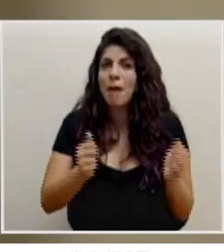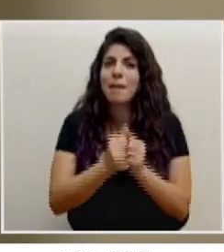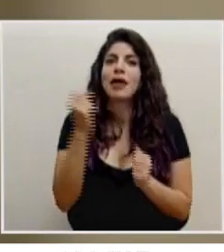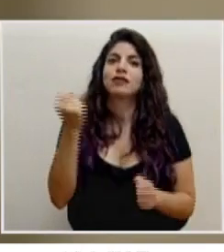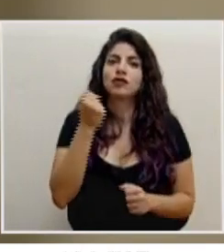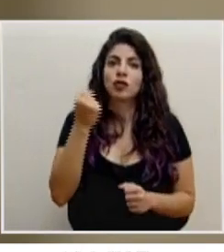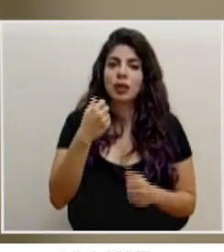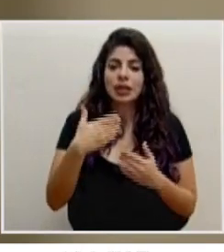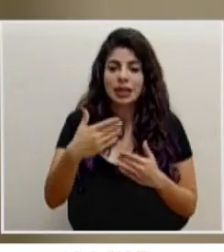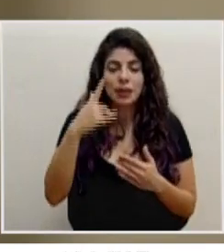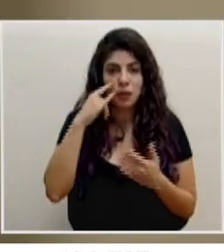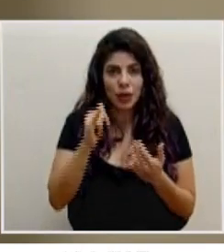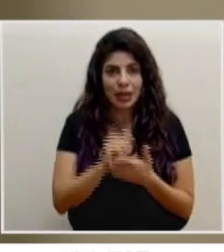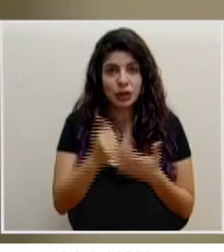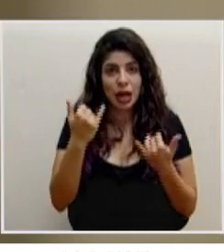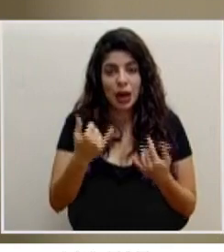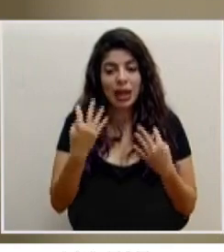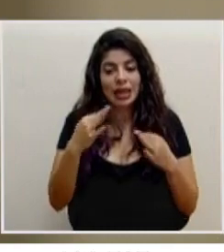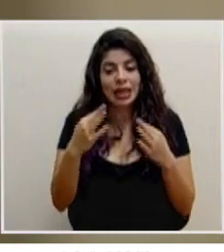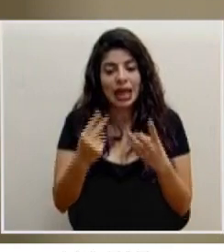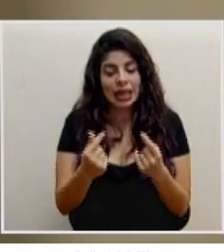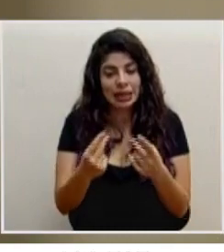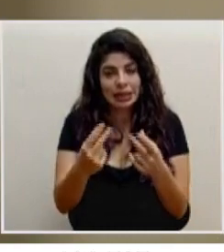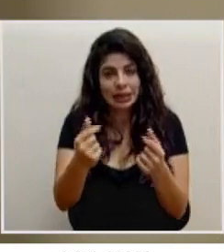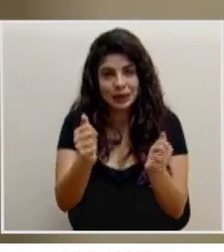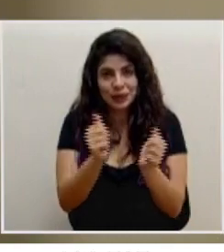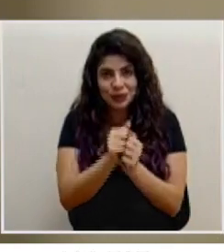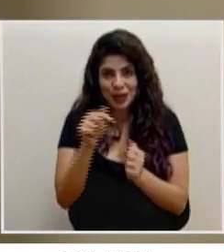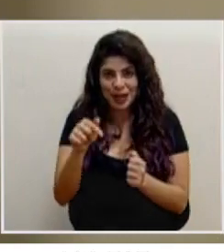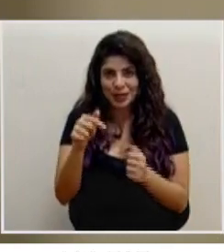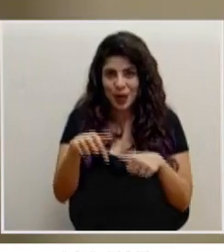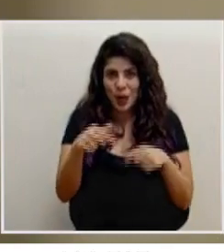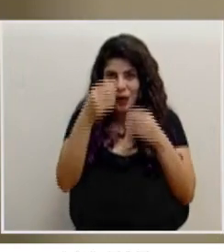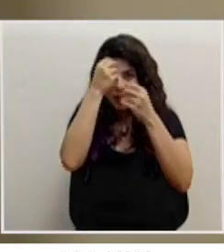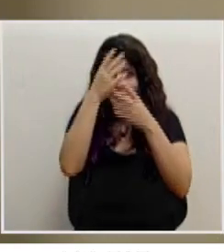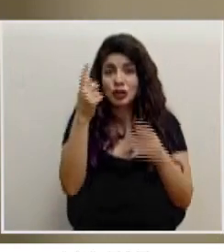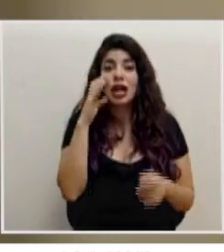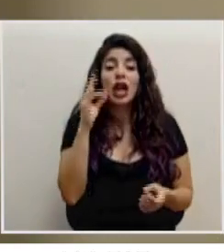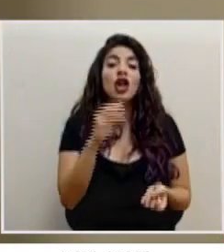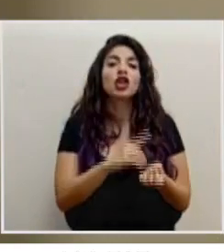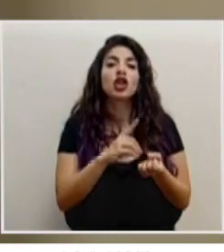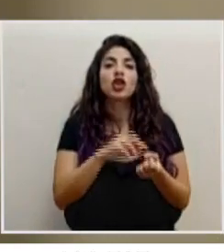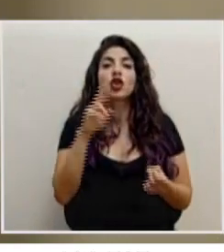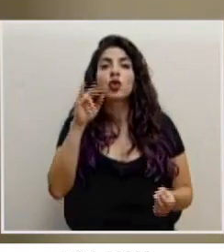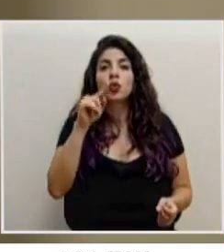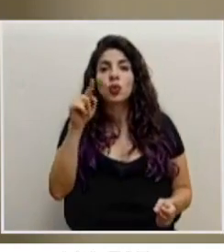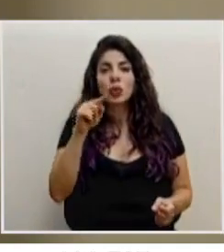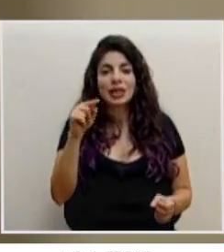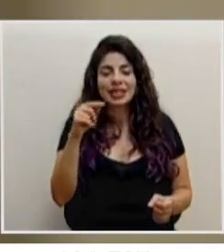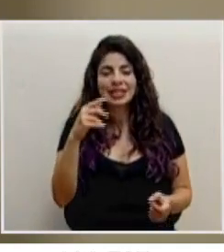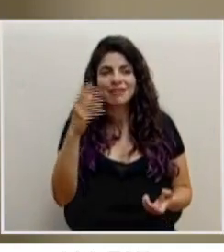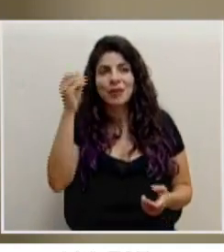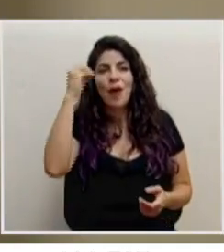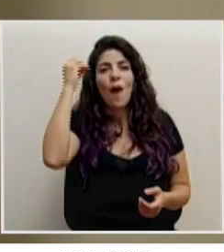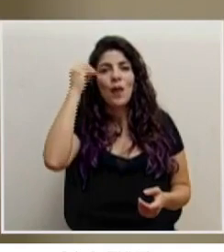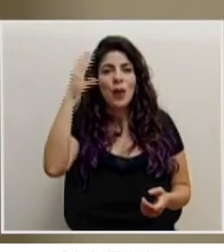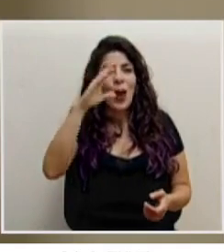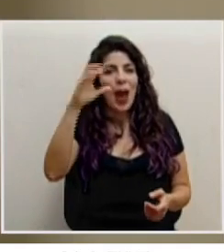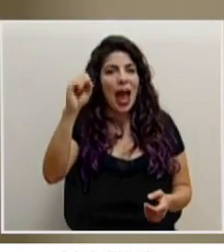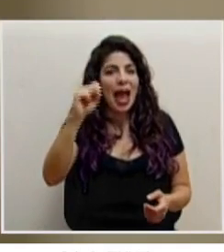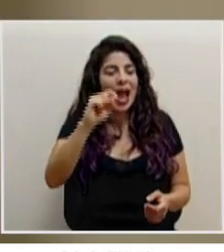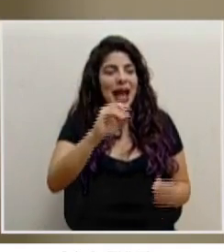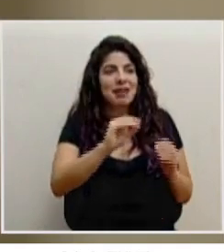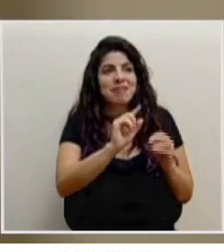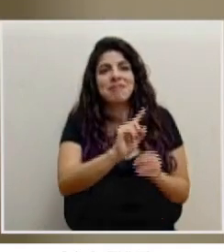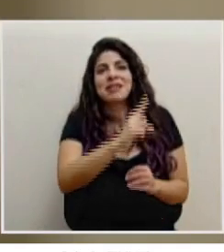estamos tratando de acelerar con esto que estamos anunciando hoy. Yo creo que el doctor Ruiz también se podría referir, que obviamente la Caja es el